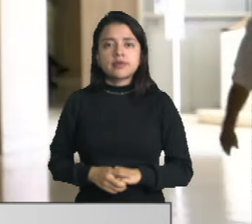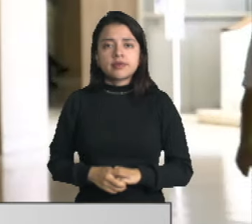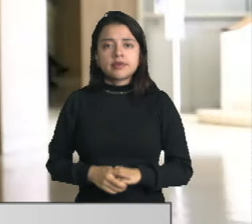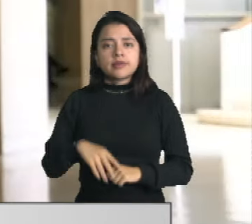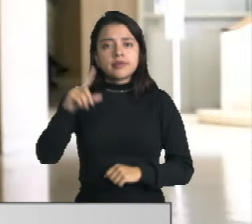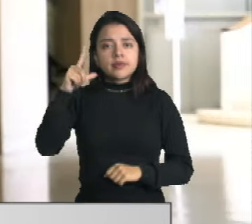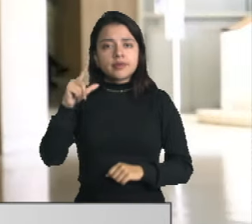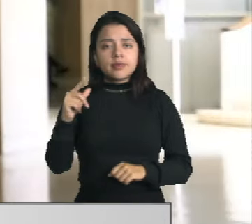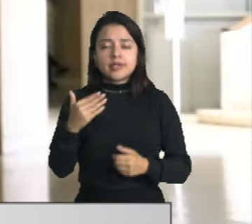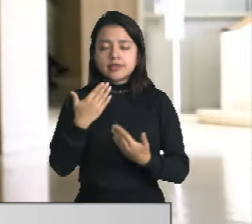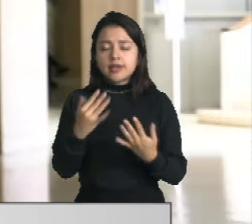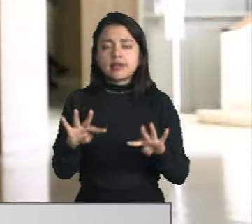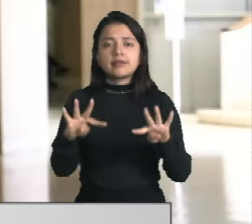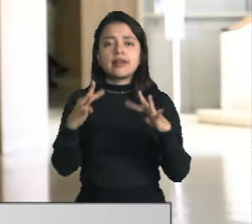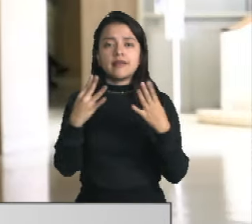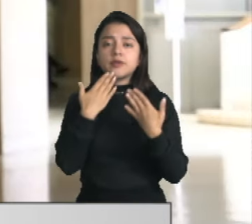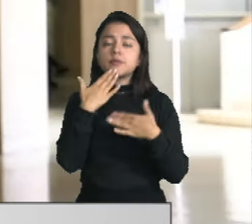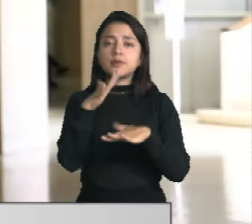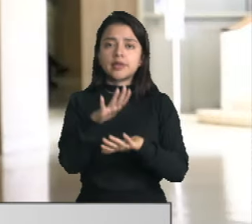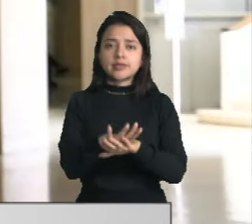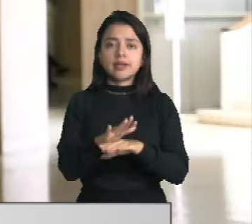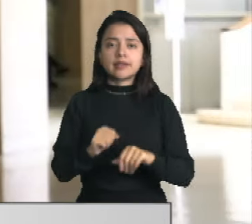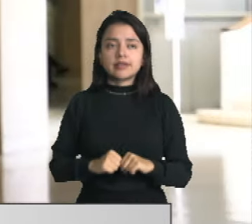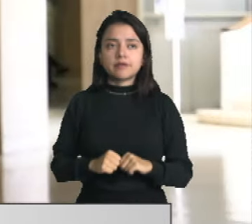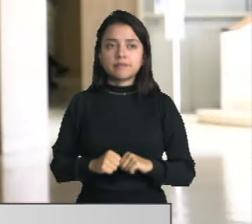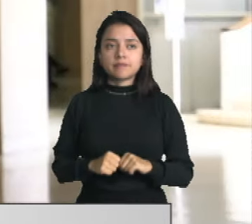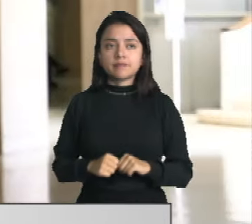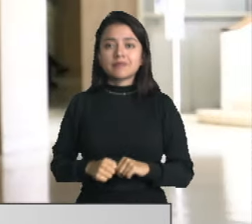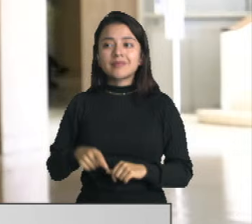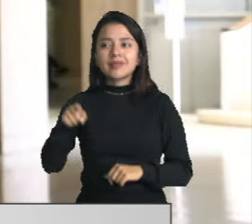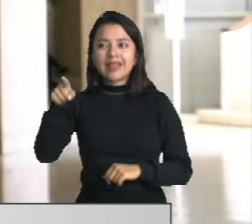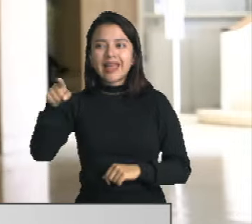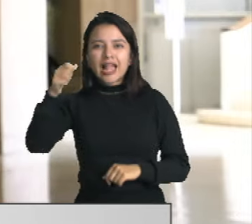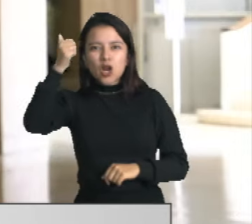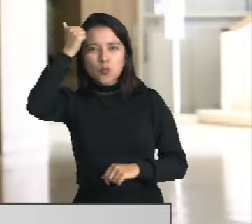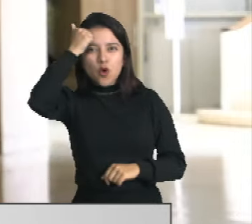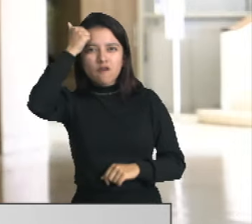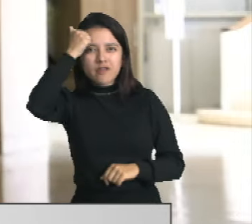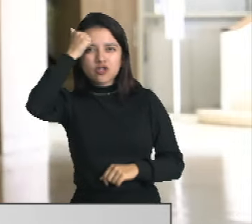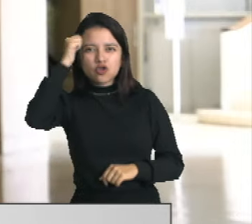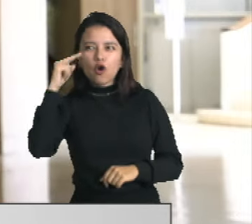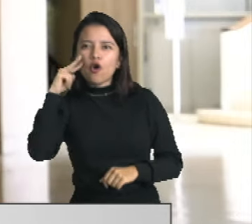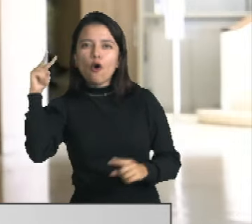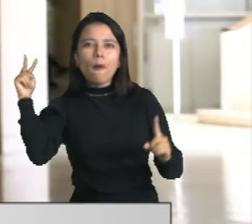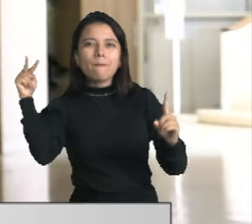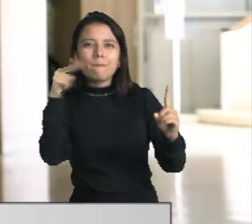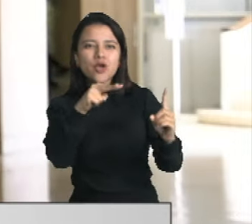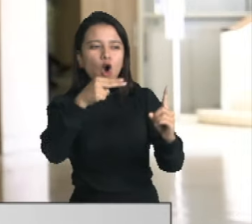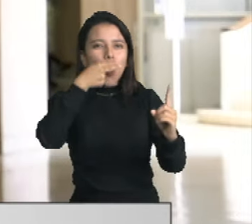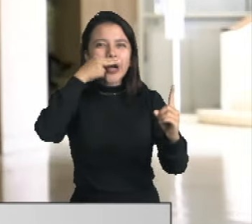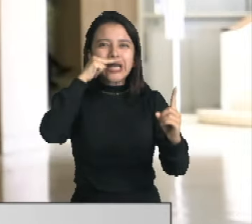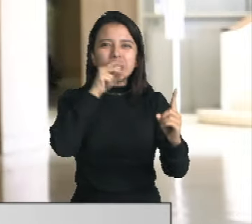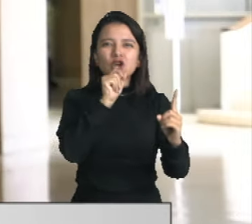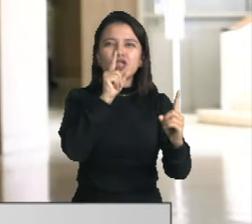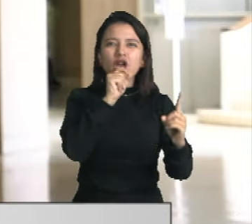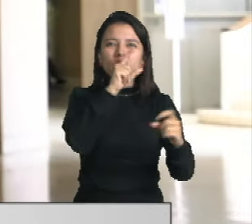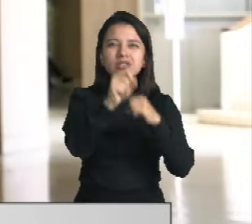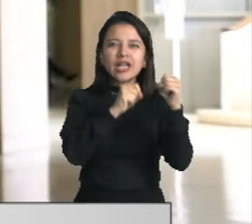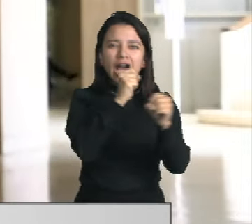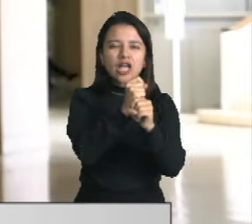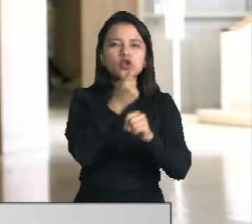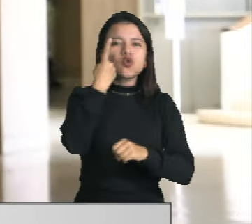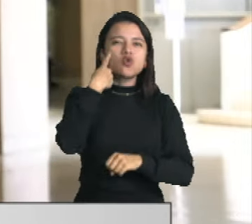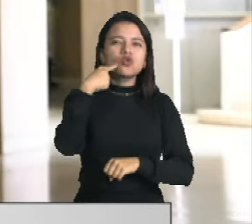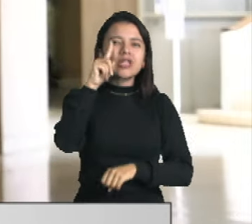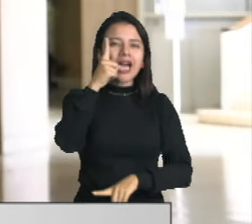Luisa, televidentes, muy buenas tardes. Fue un maestro del menor quien interpuso la denuncia luego de que el niño en medio de una clase rompiera